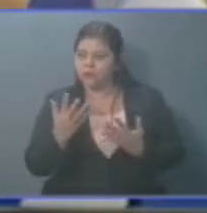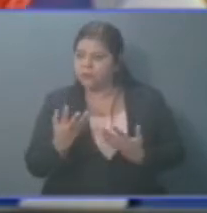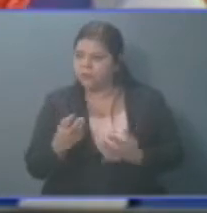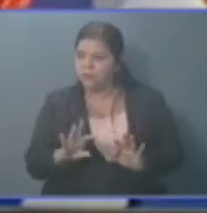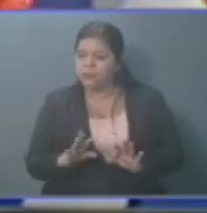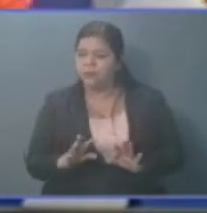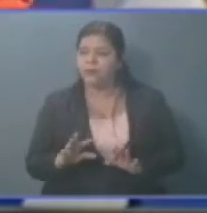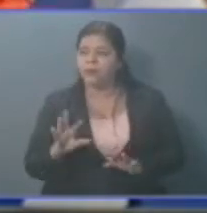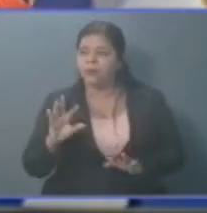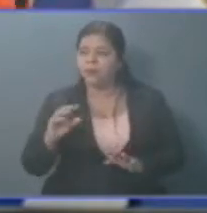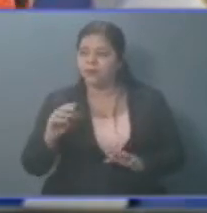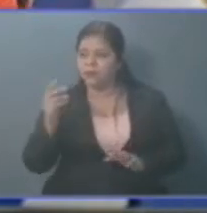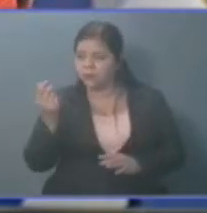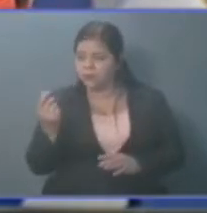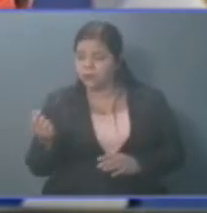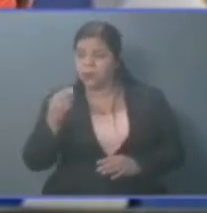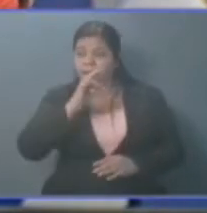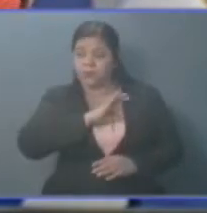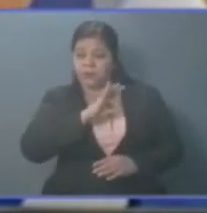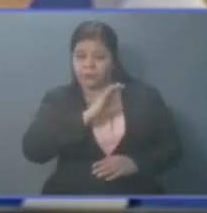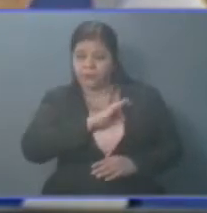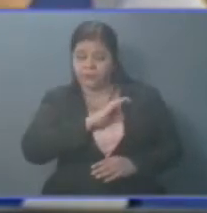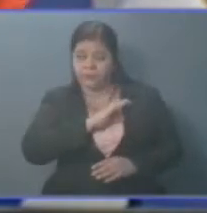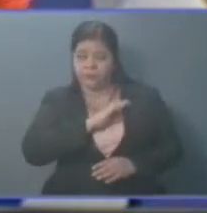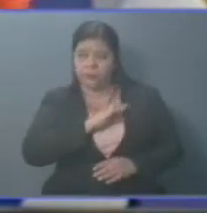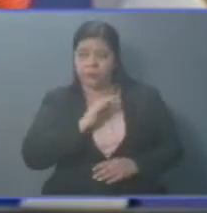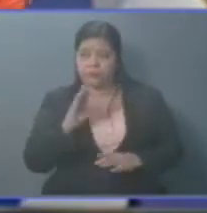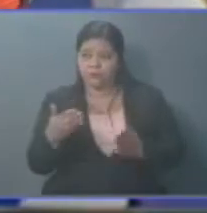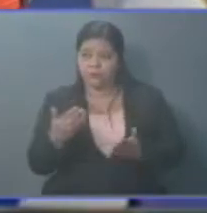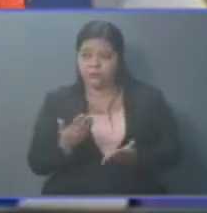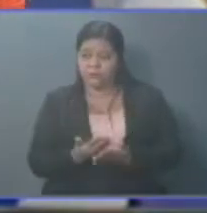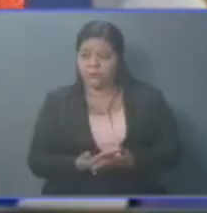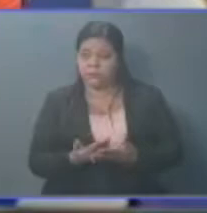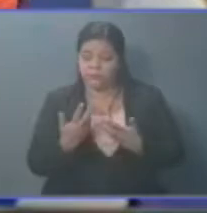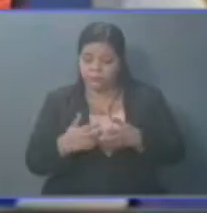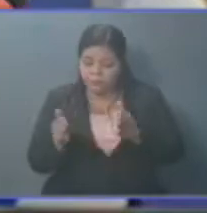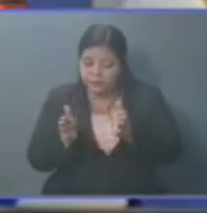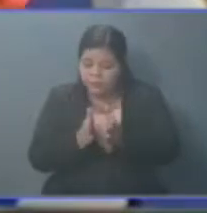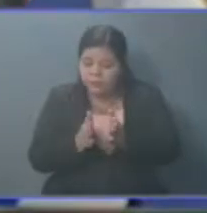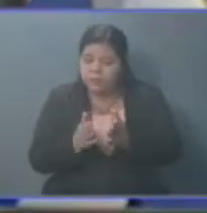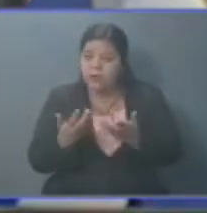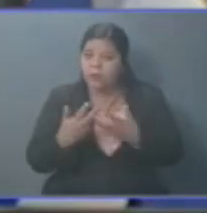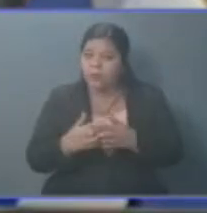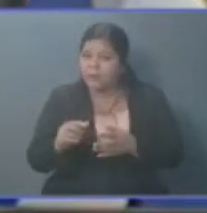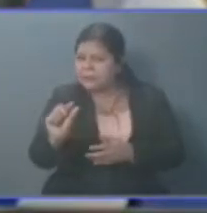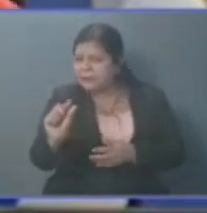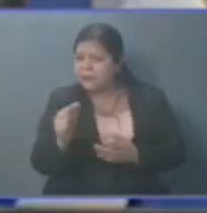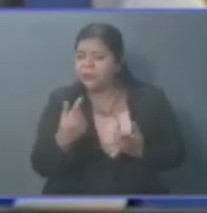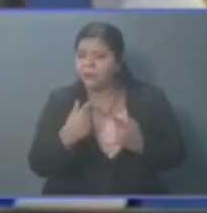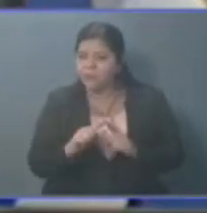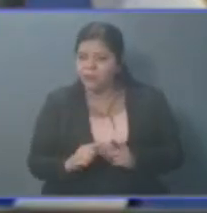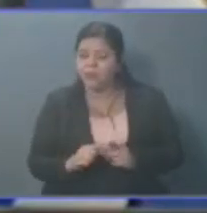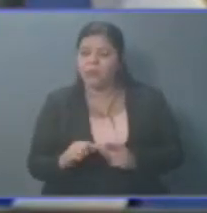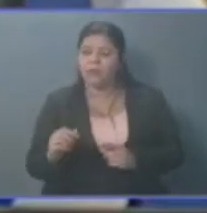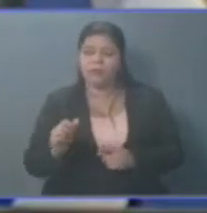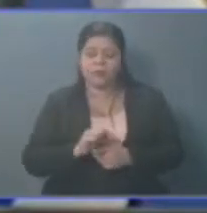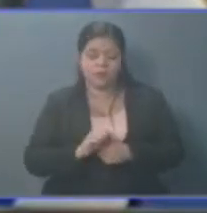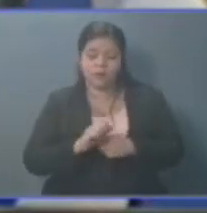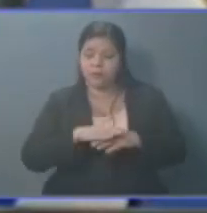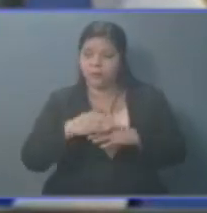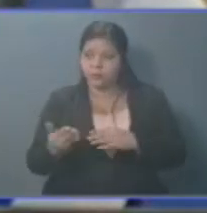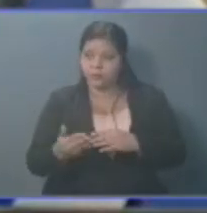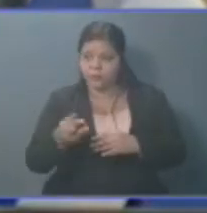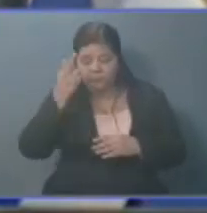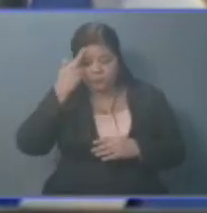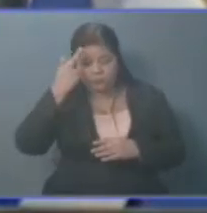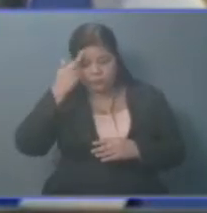en declaración en beneficio de los micro y pequeños, pero que en la práctica quedan criterios